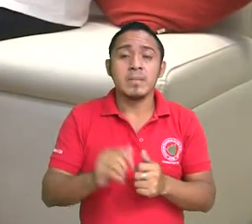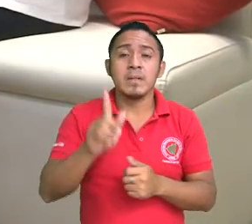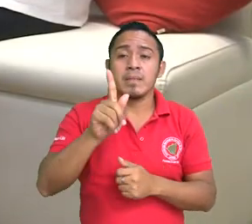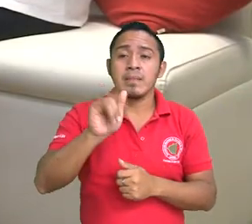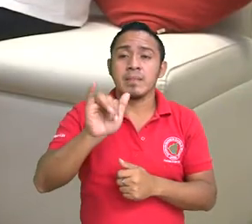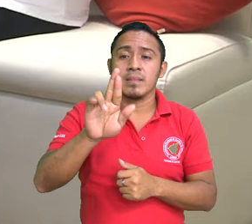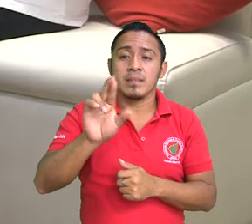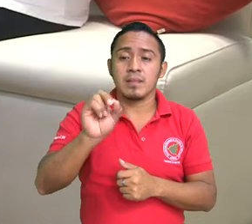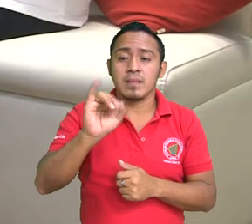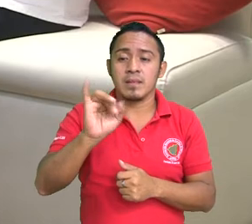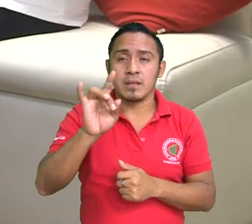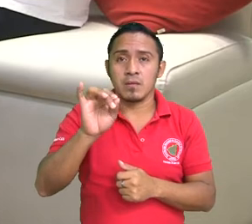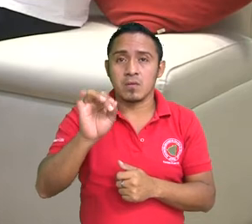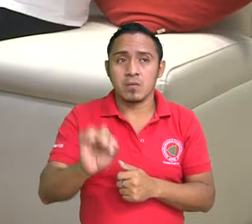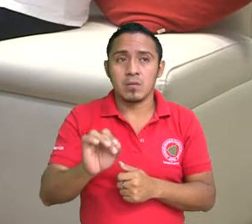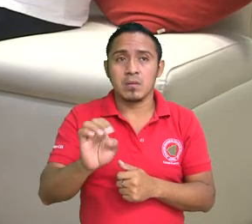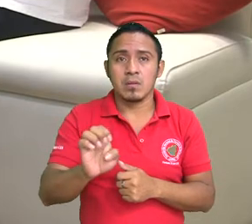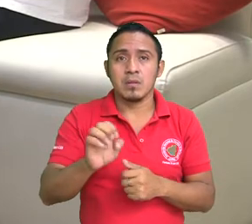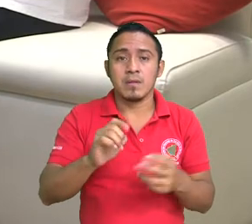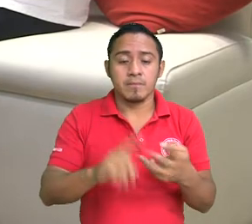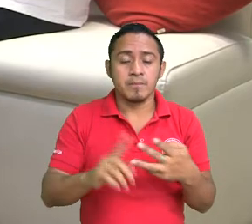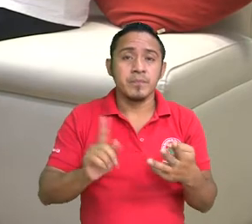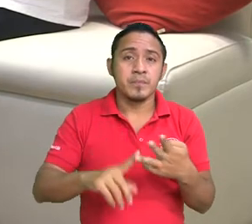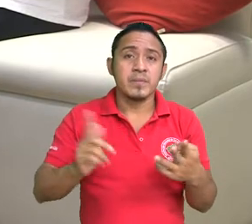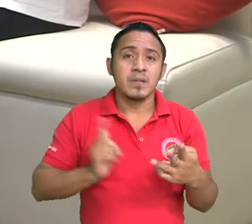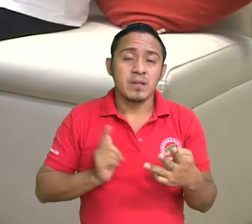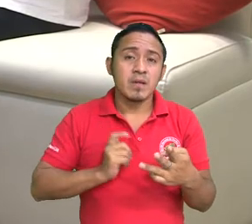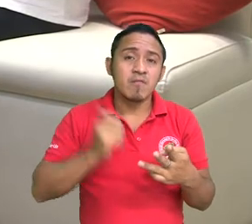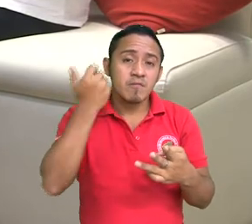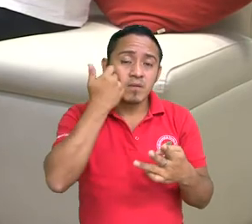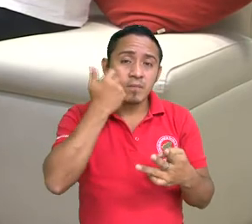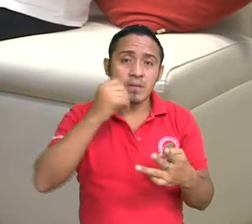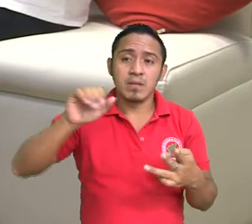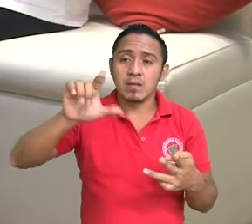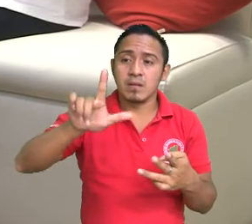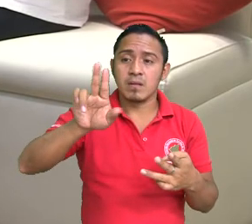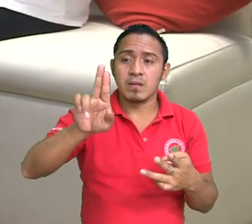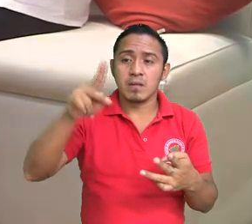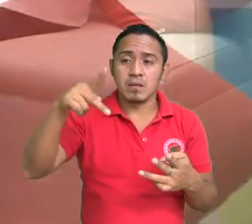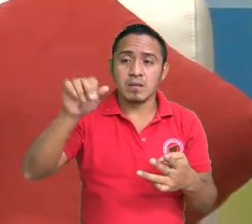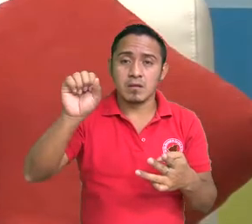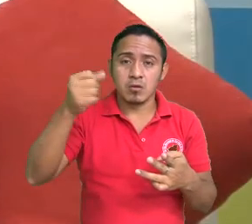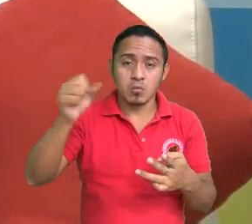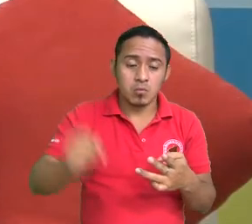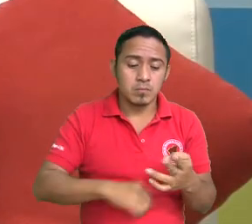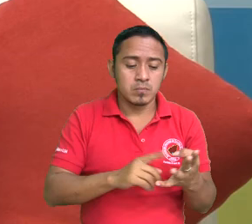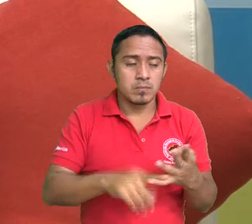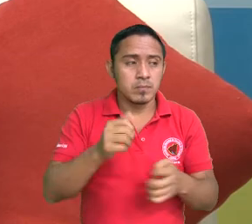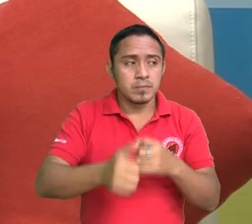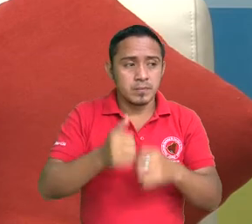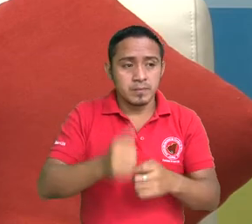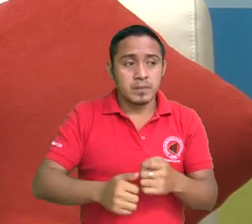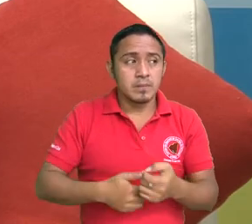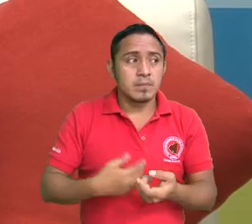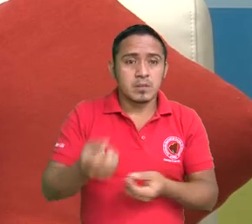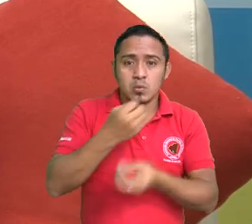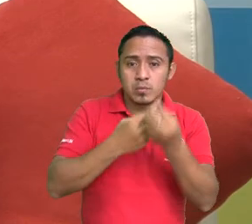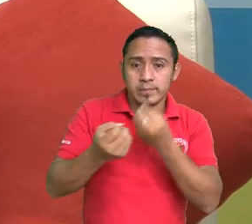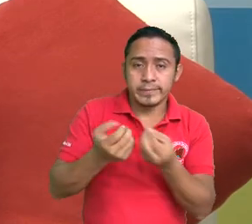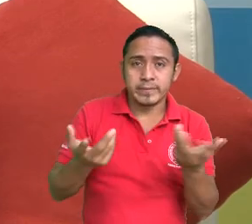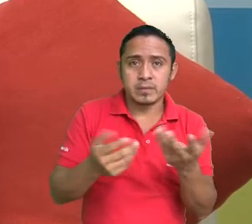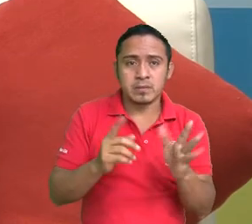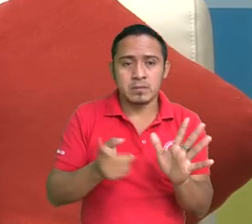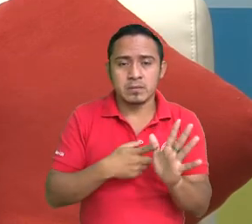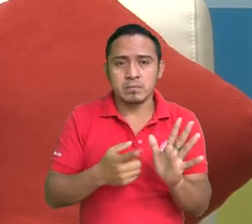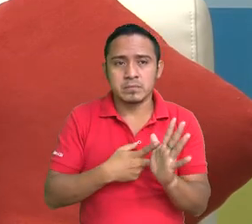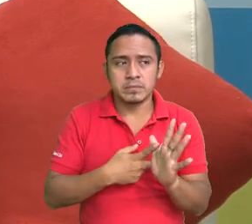La persona que tiene lupus, mujer que tiene lupus. Las personas que tienen lupus, las personas que tienen problemas nutricionales, déficit de